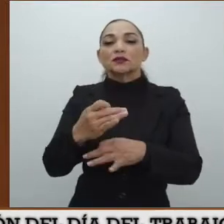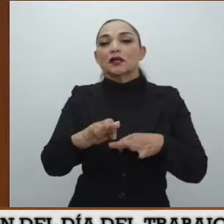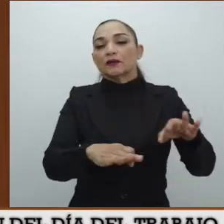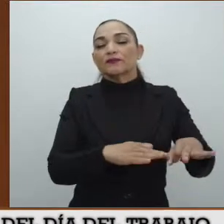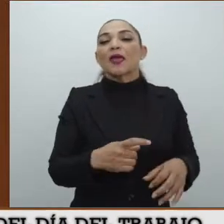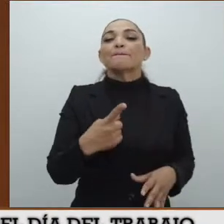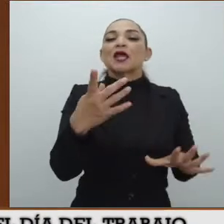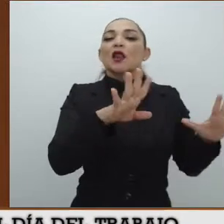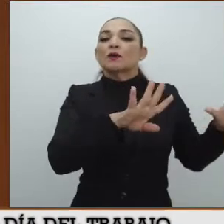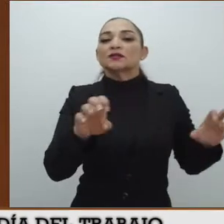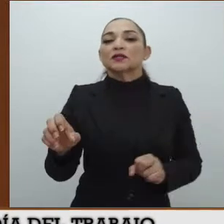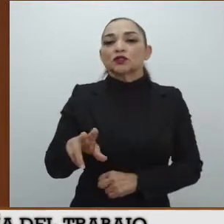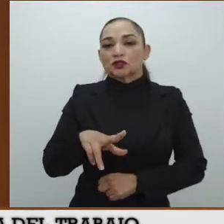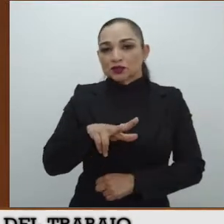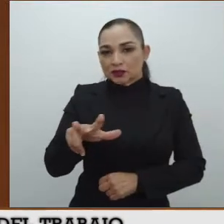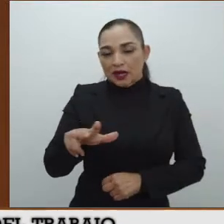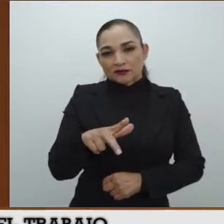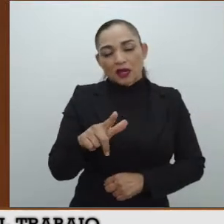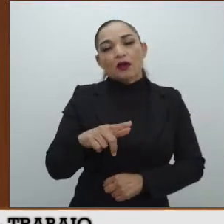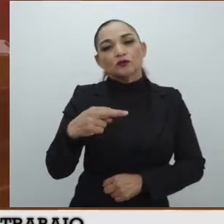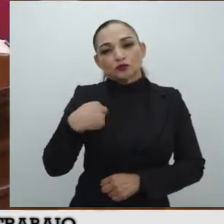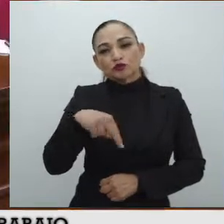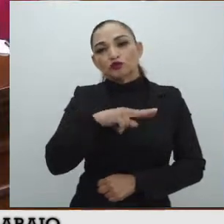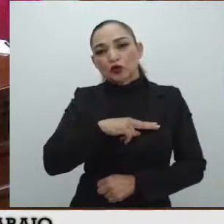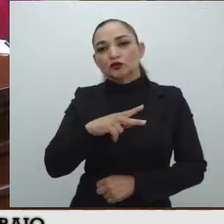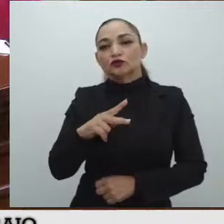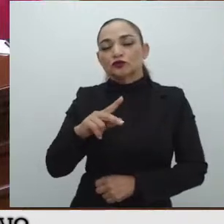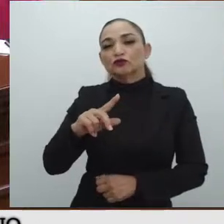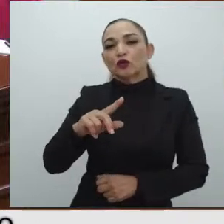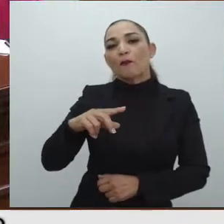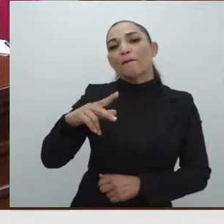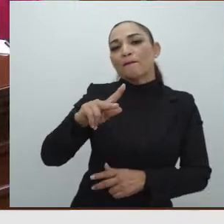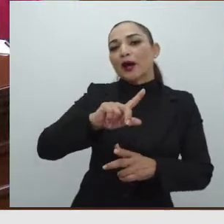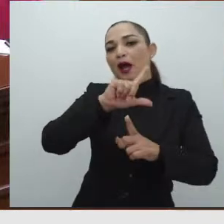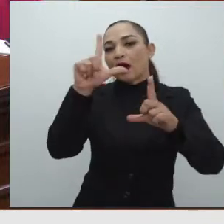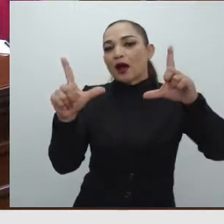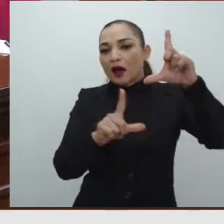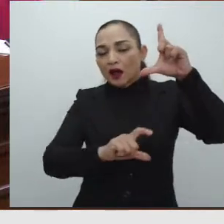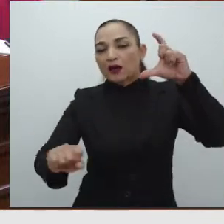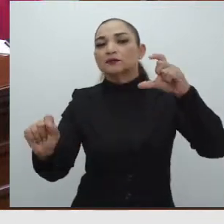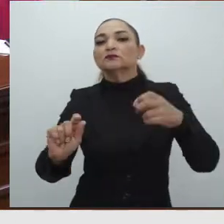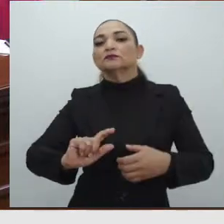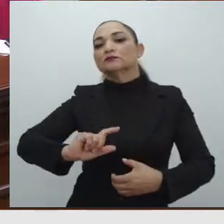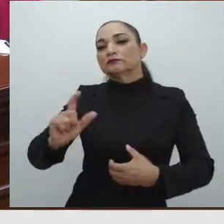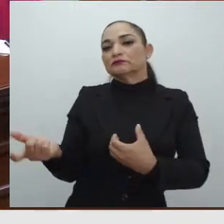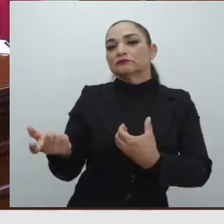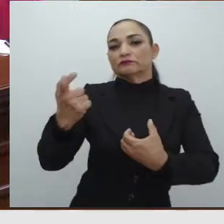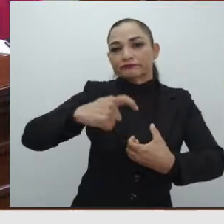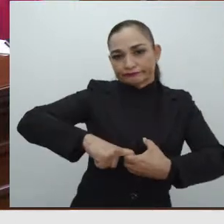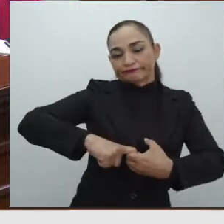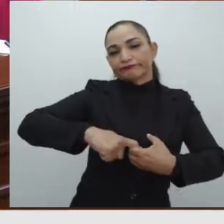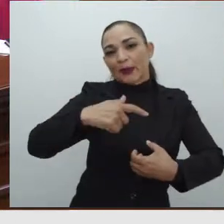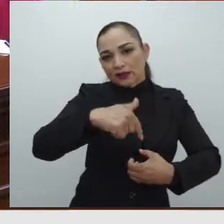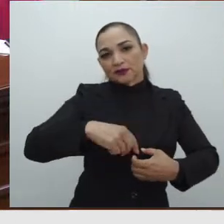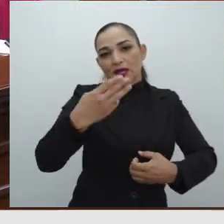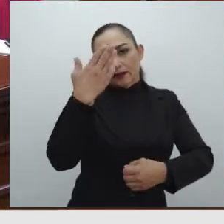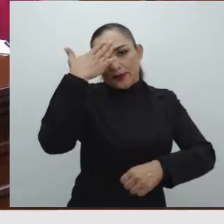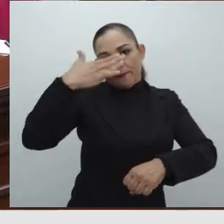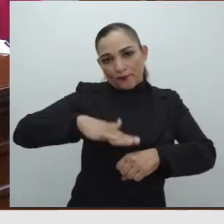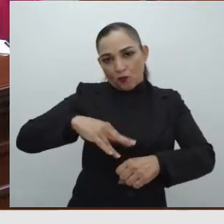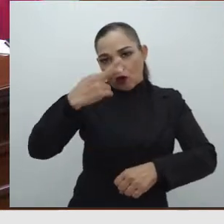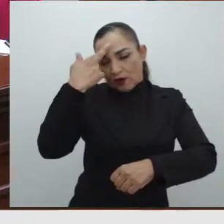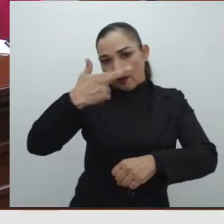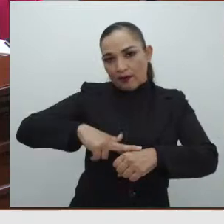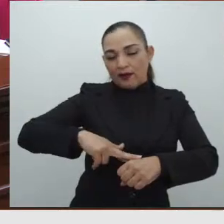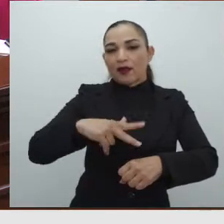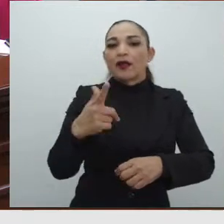1913 que nuestro país se suma a esa conmemoración. Y es importante resaltar que en el artículo 123 de